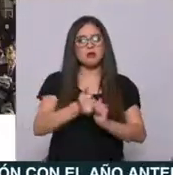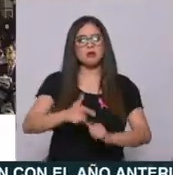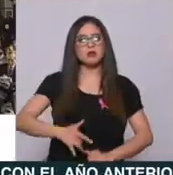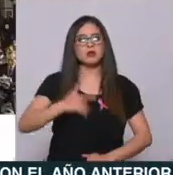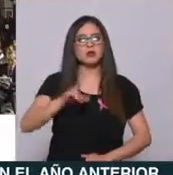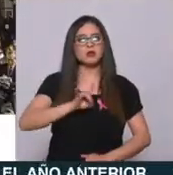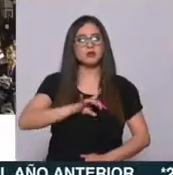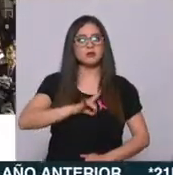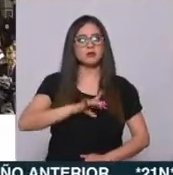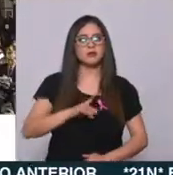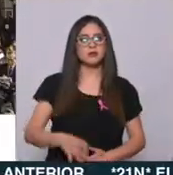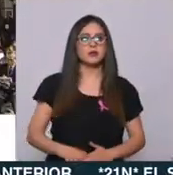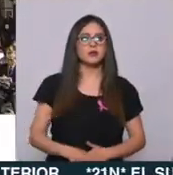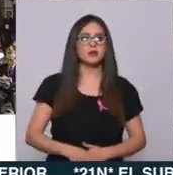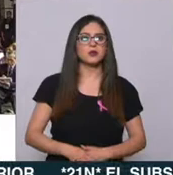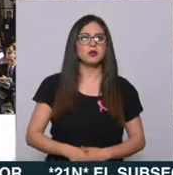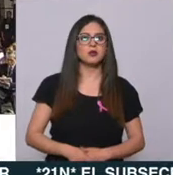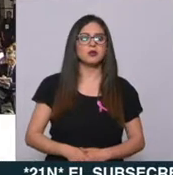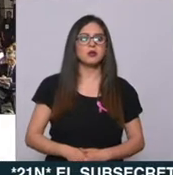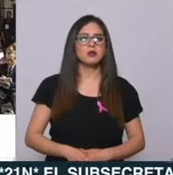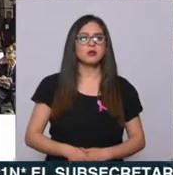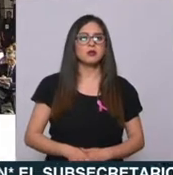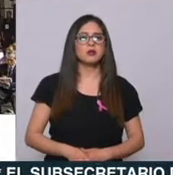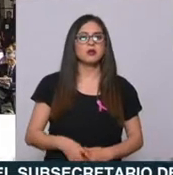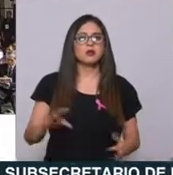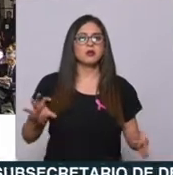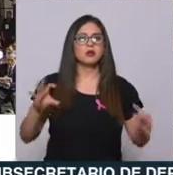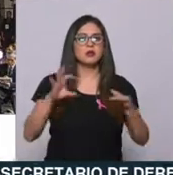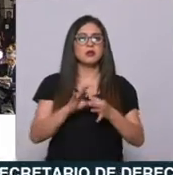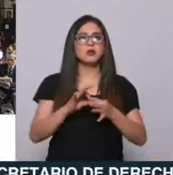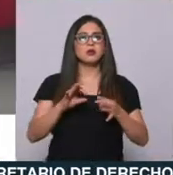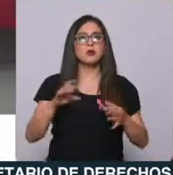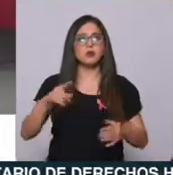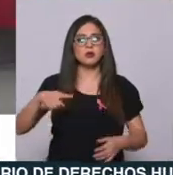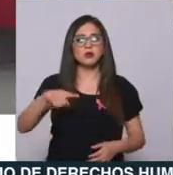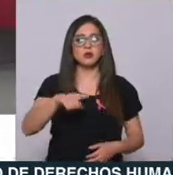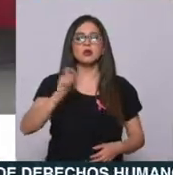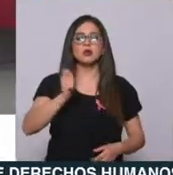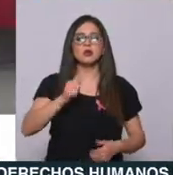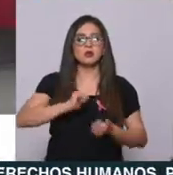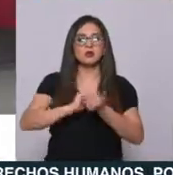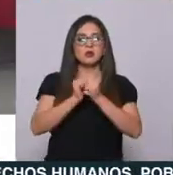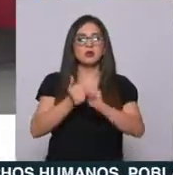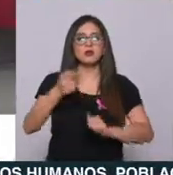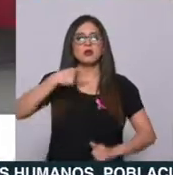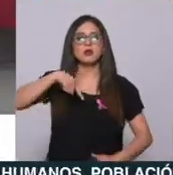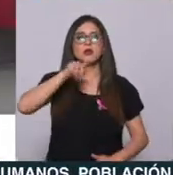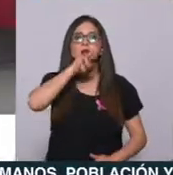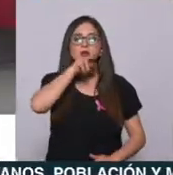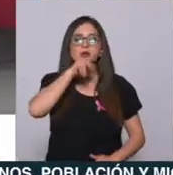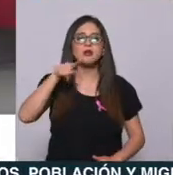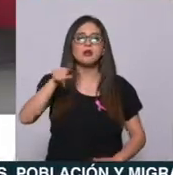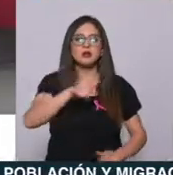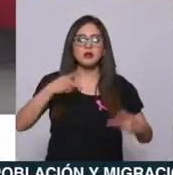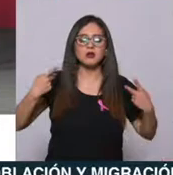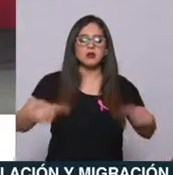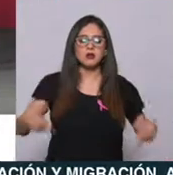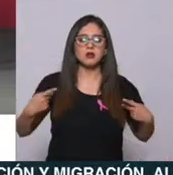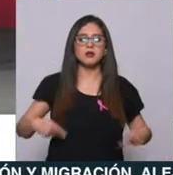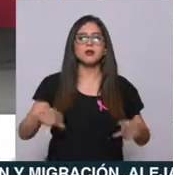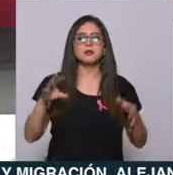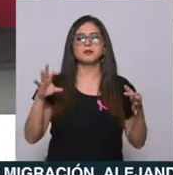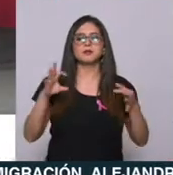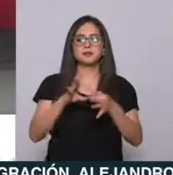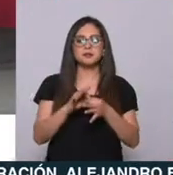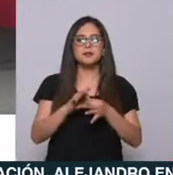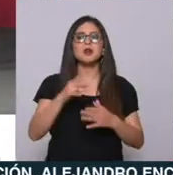La distribución porcentual sobre los temas que generan mayor preocupación en la población está